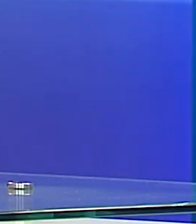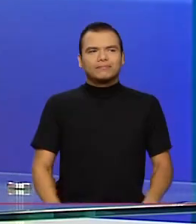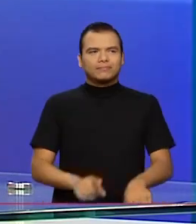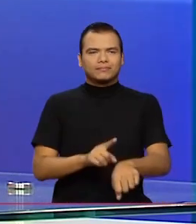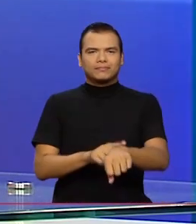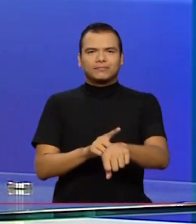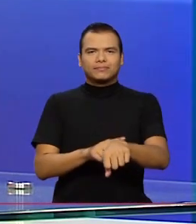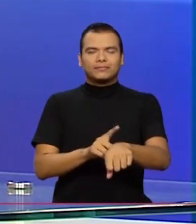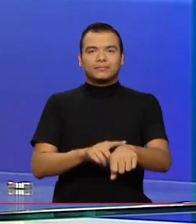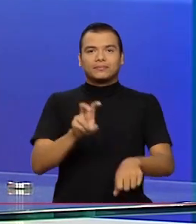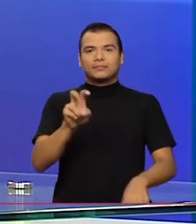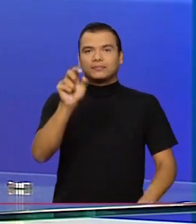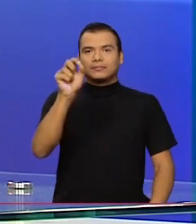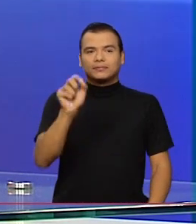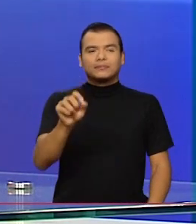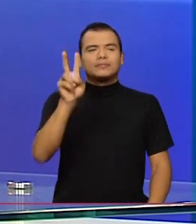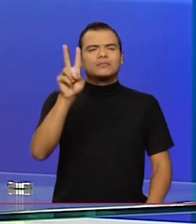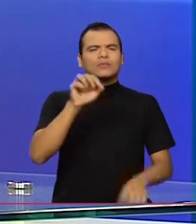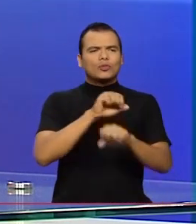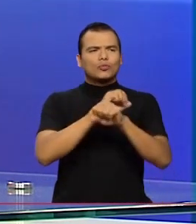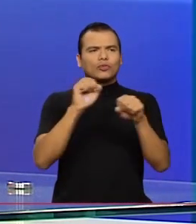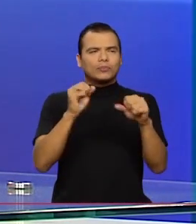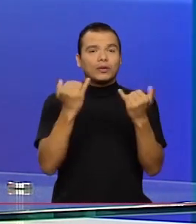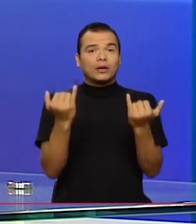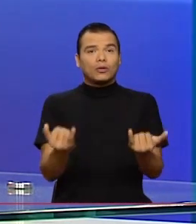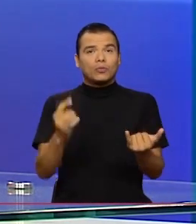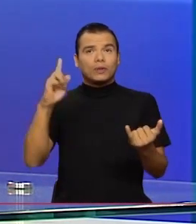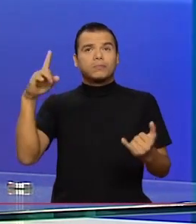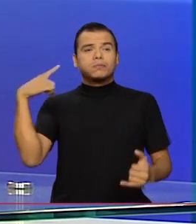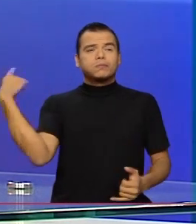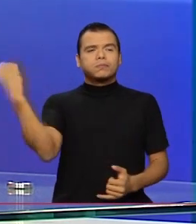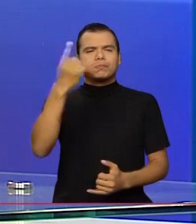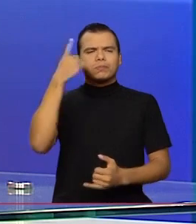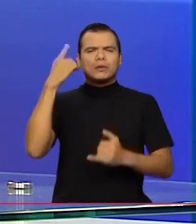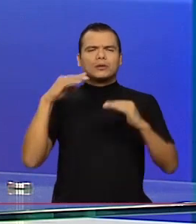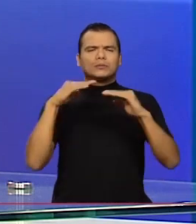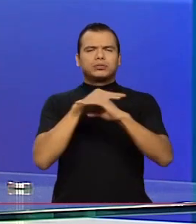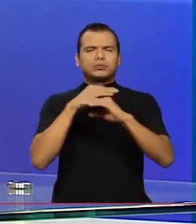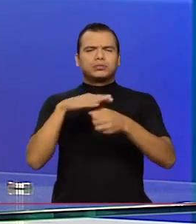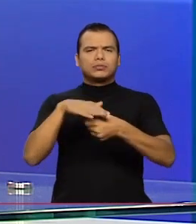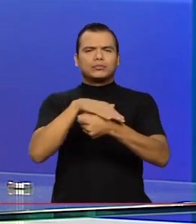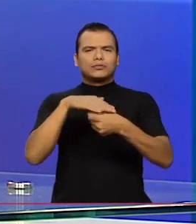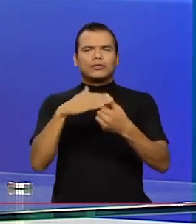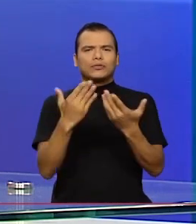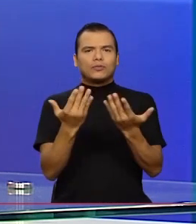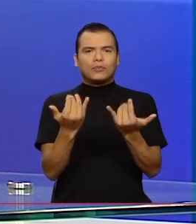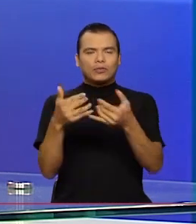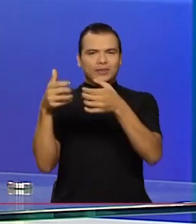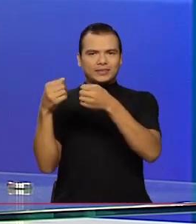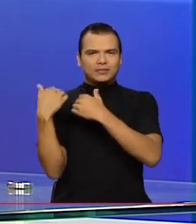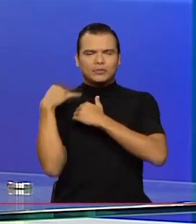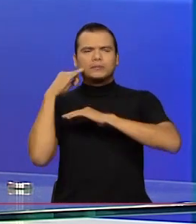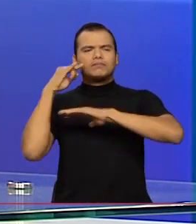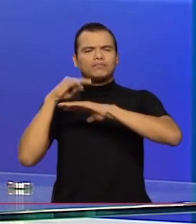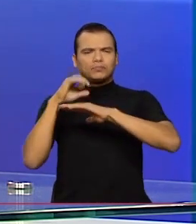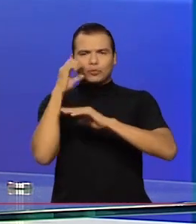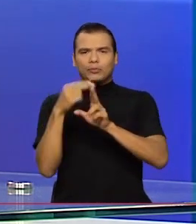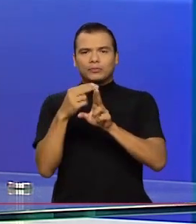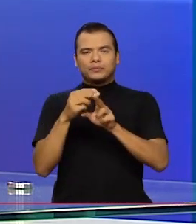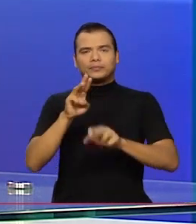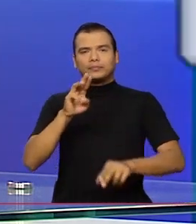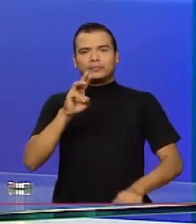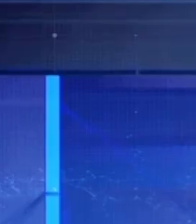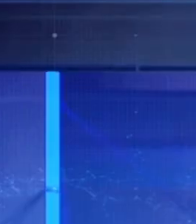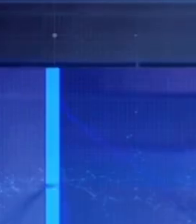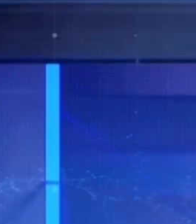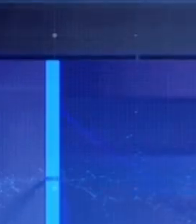7 de la mañana 2 minutos es momento de conectar con el centro de gestión de movilidad de Cali ahí se encuentra William bermudes a quien